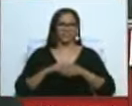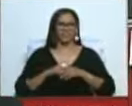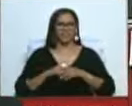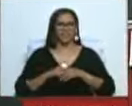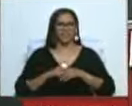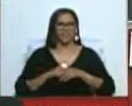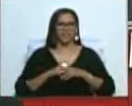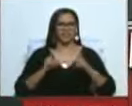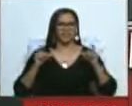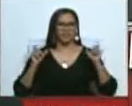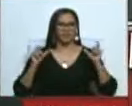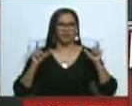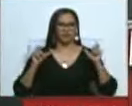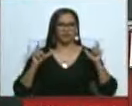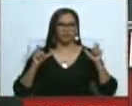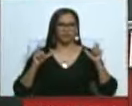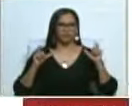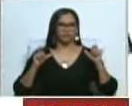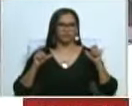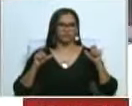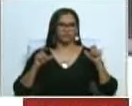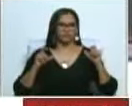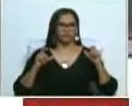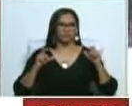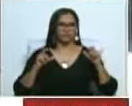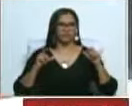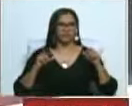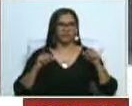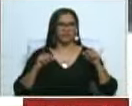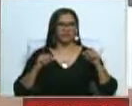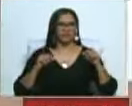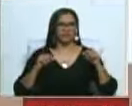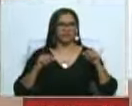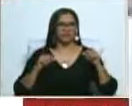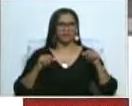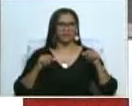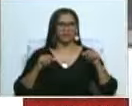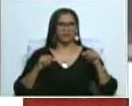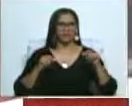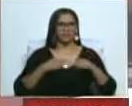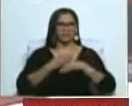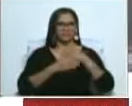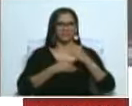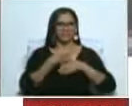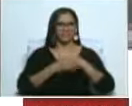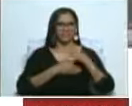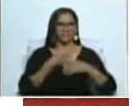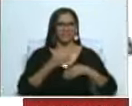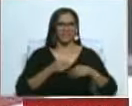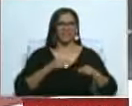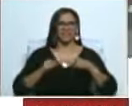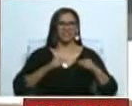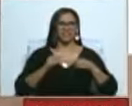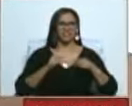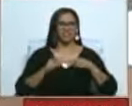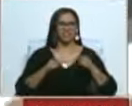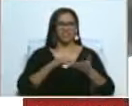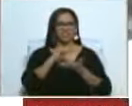Esta foto que está acá fue... mire que tengo algunas cosas en la mano. Los de la Dirección Nacional, yo les eché este cuento.